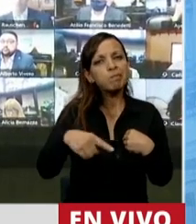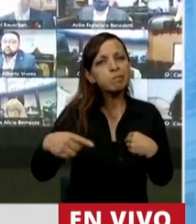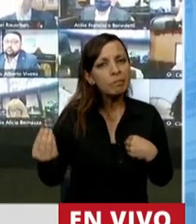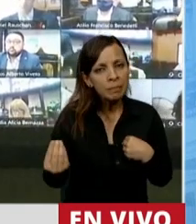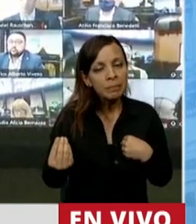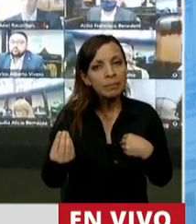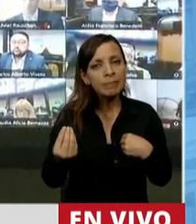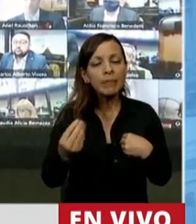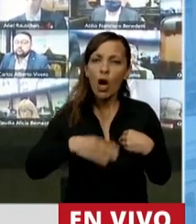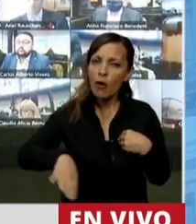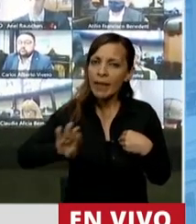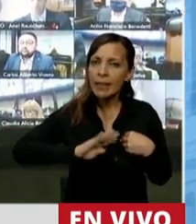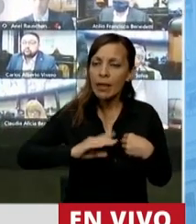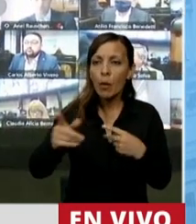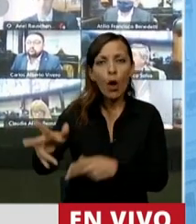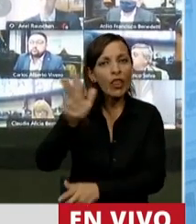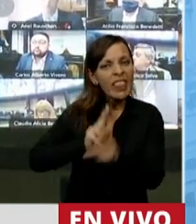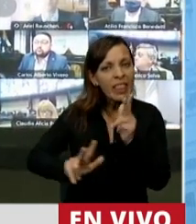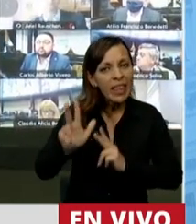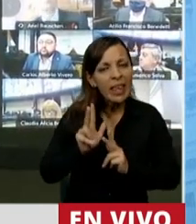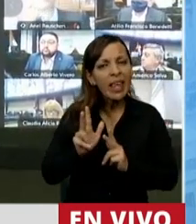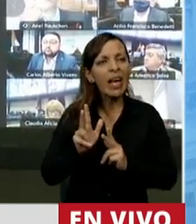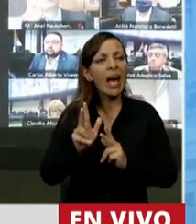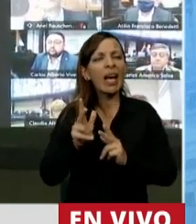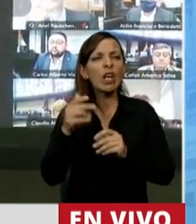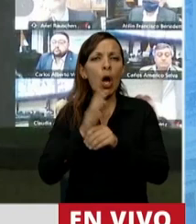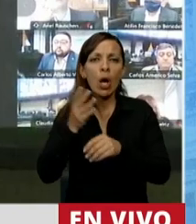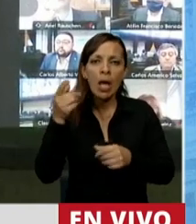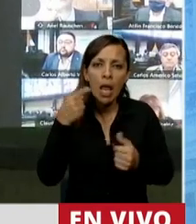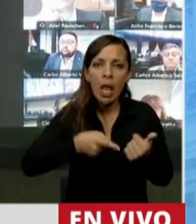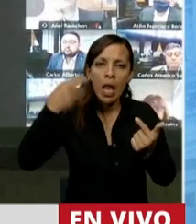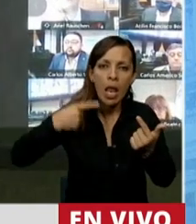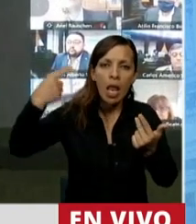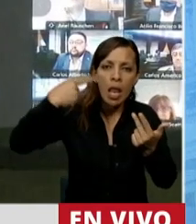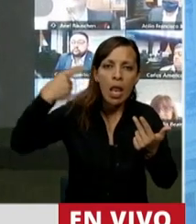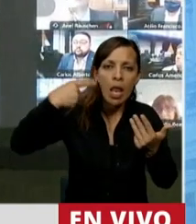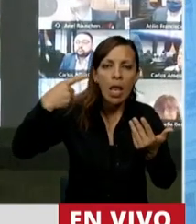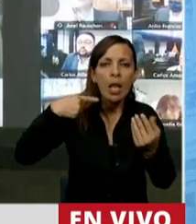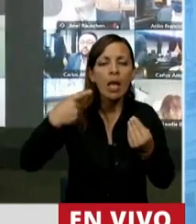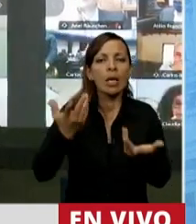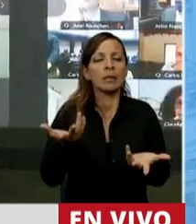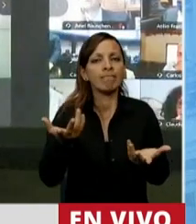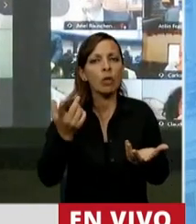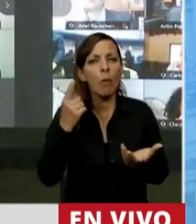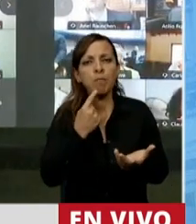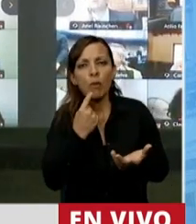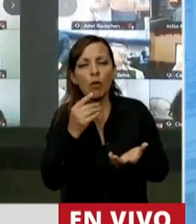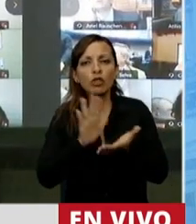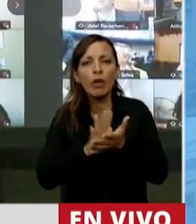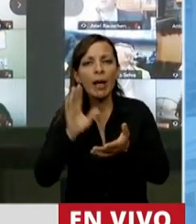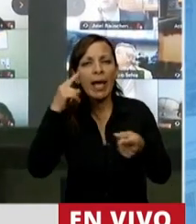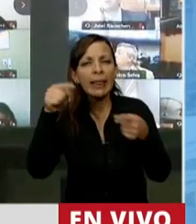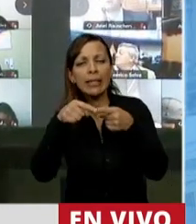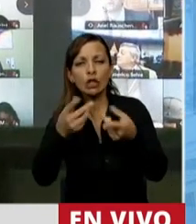ofende que nos digan, que nos achaquen, que nos invoquen, cuestionen la intencionalidad política con la